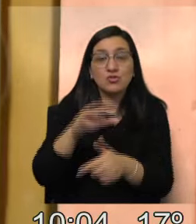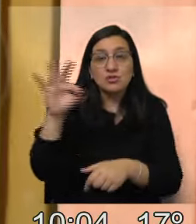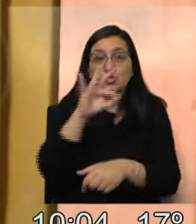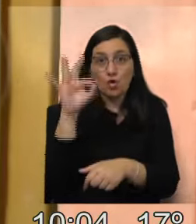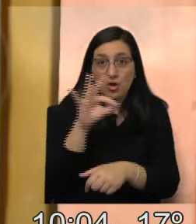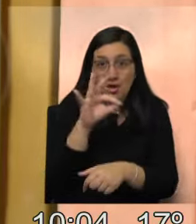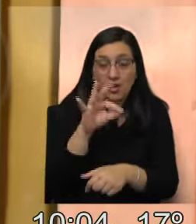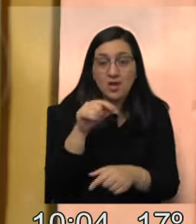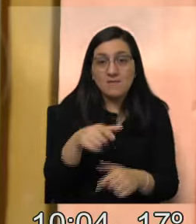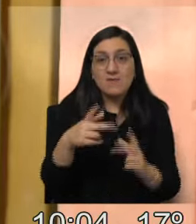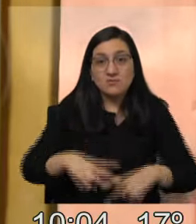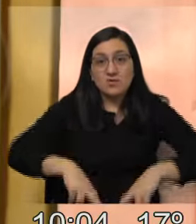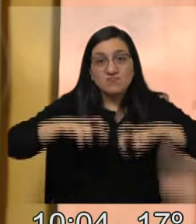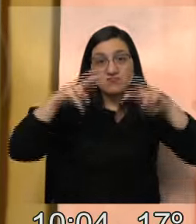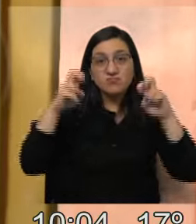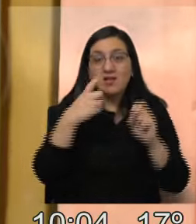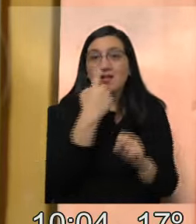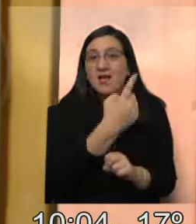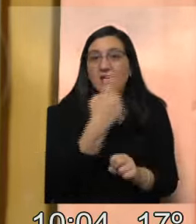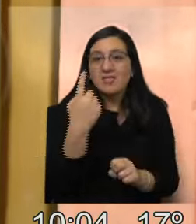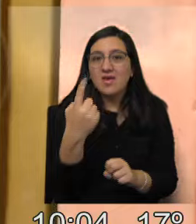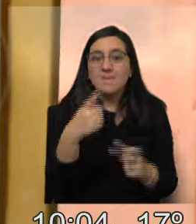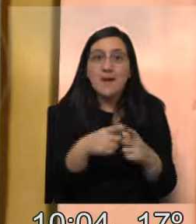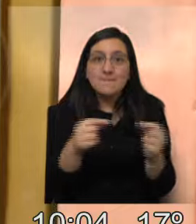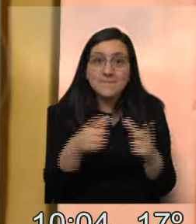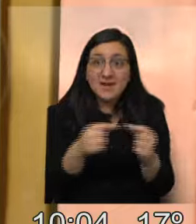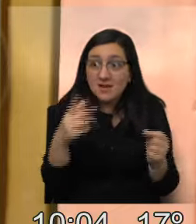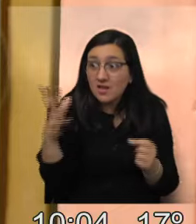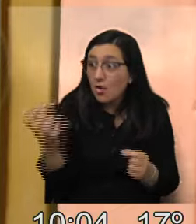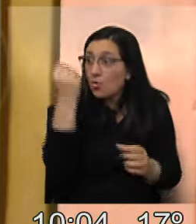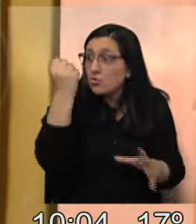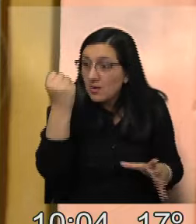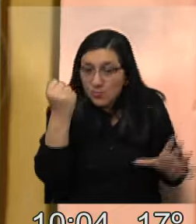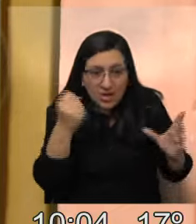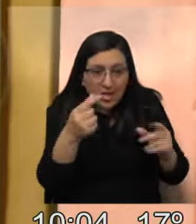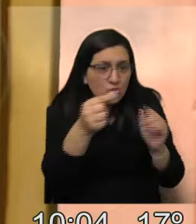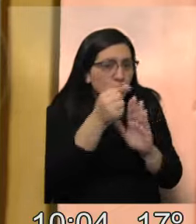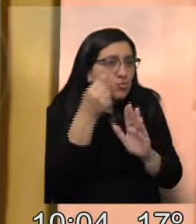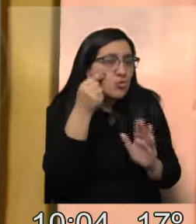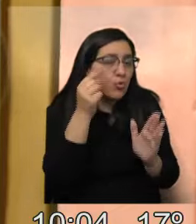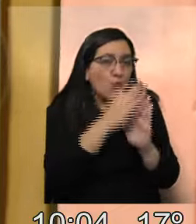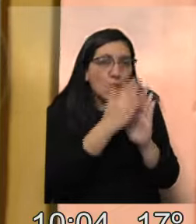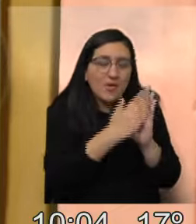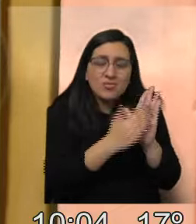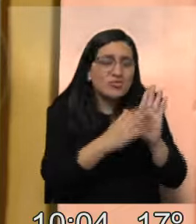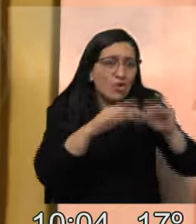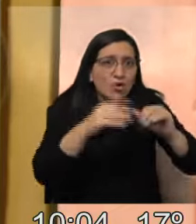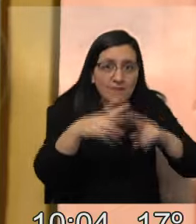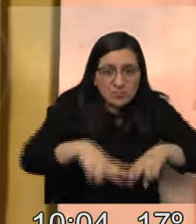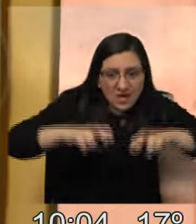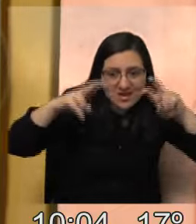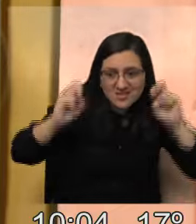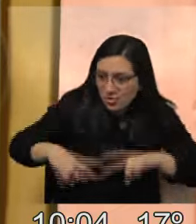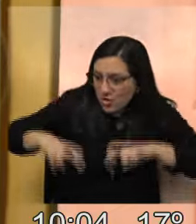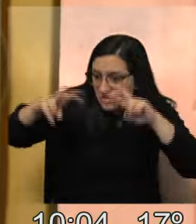estudiando cada papel que aparece, cada documentacioncita que aparece, y de ahí vamos